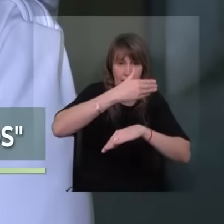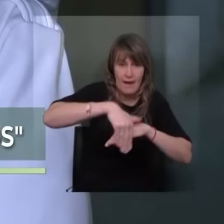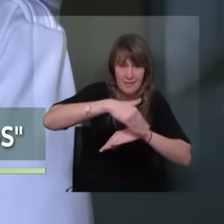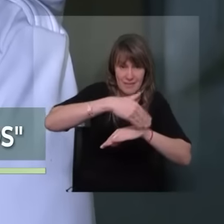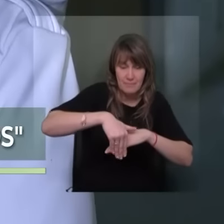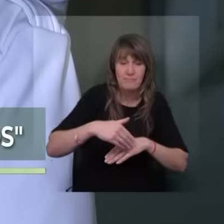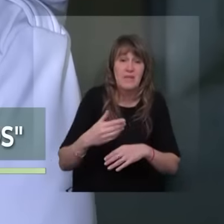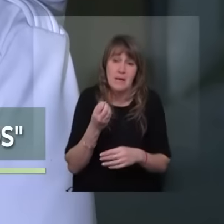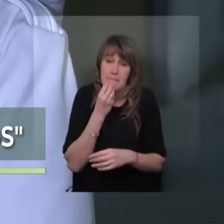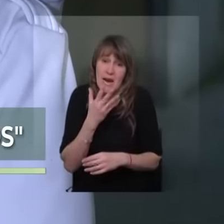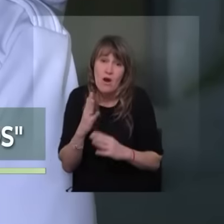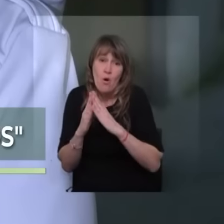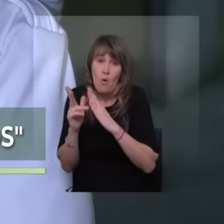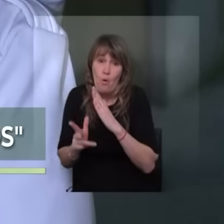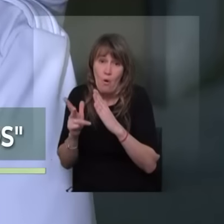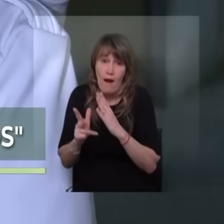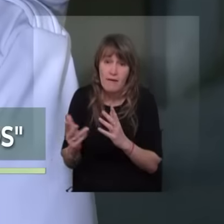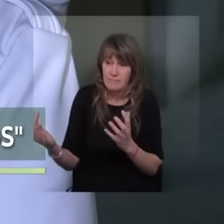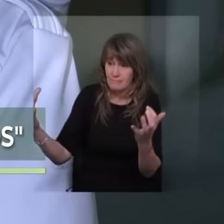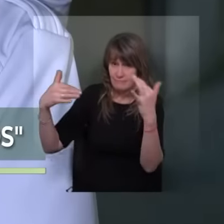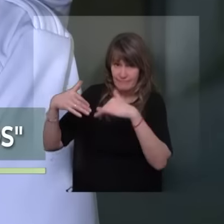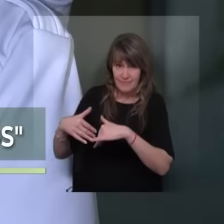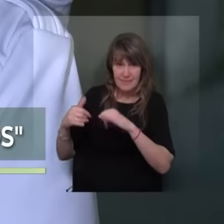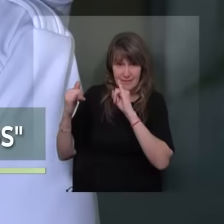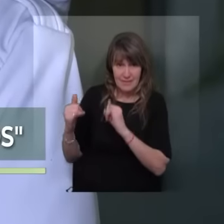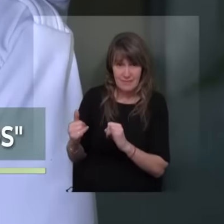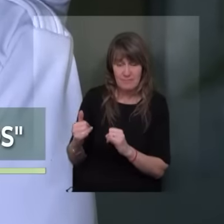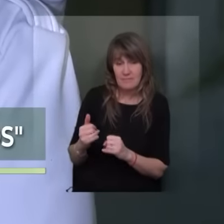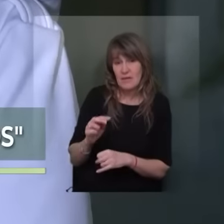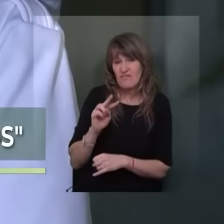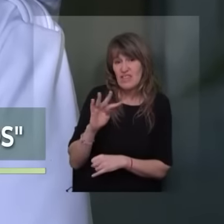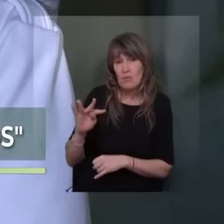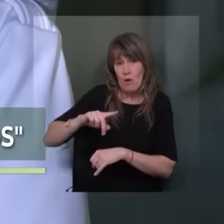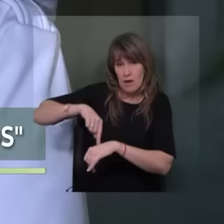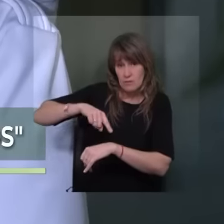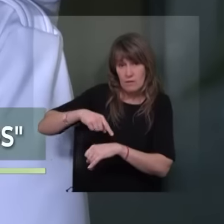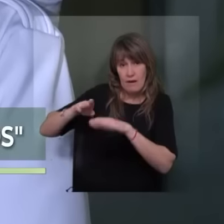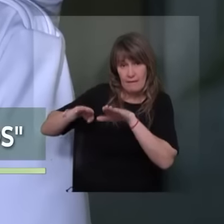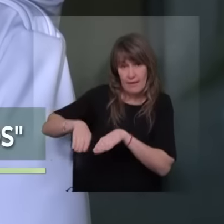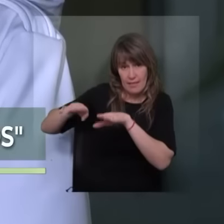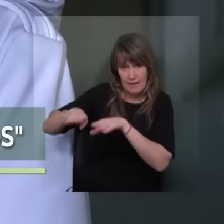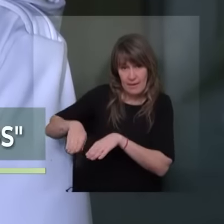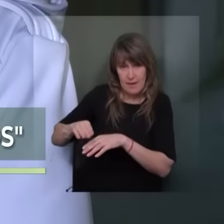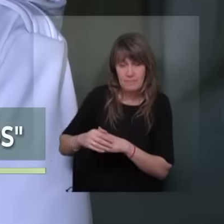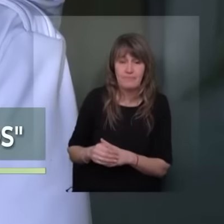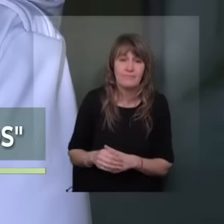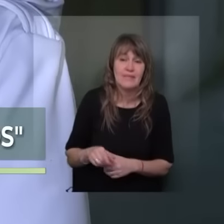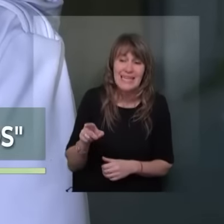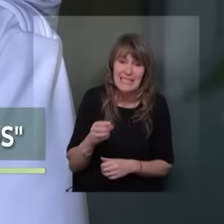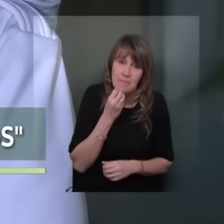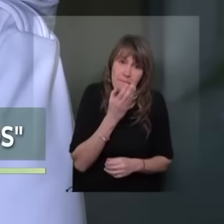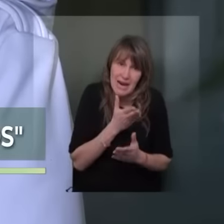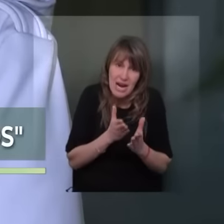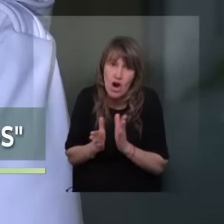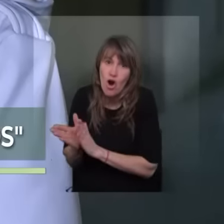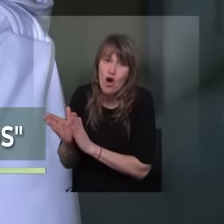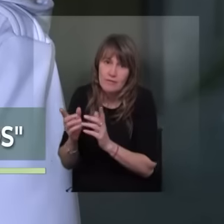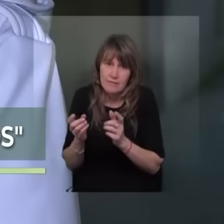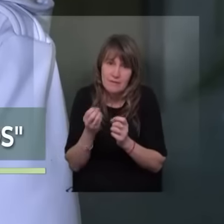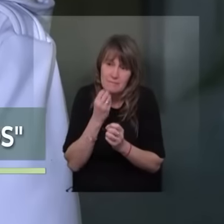evaluado tanto por los usuarios como por los equipos que están trabajando y bueno y queremos ir hacia hacia ese modelo lo máximo que se